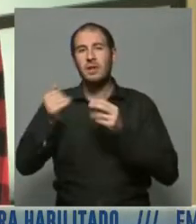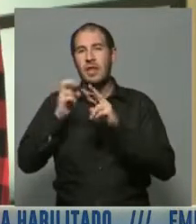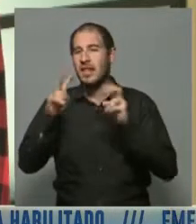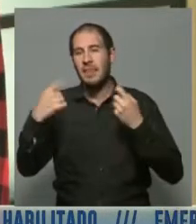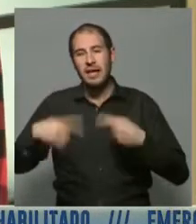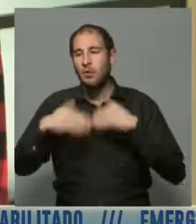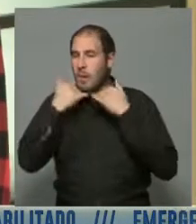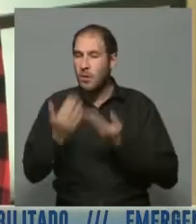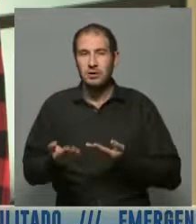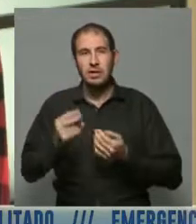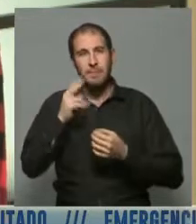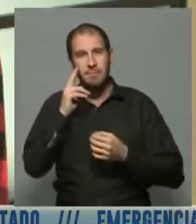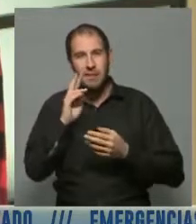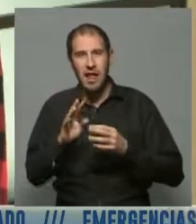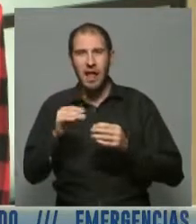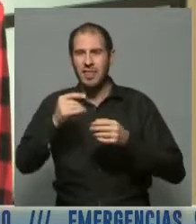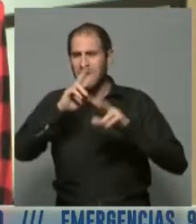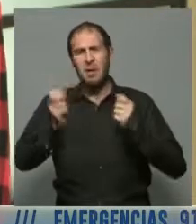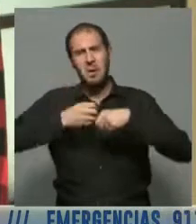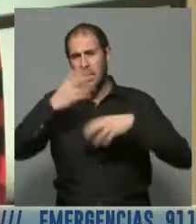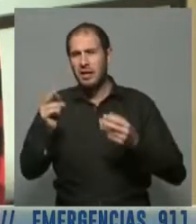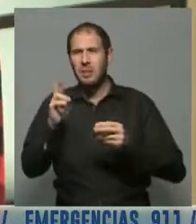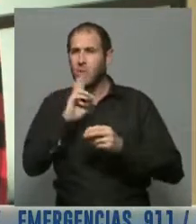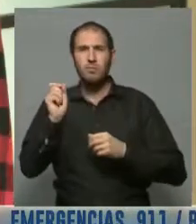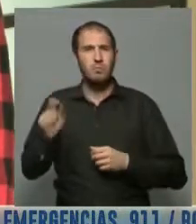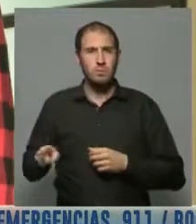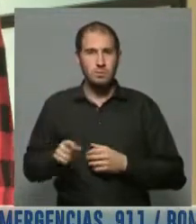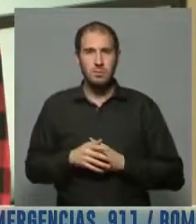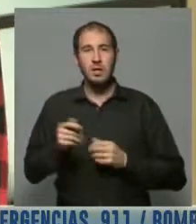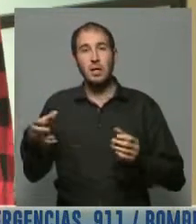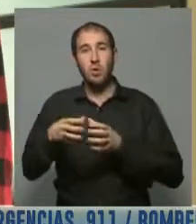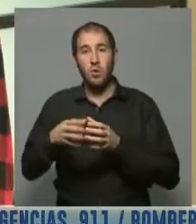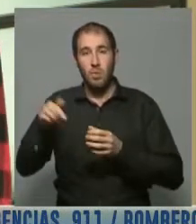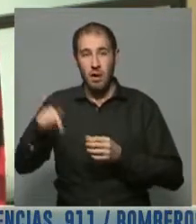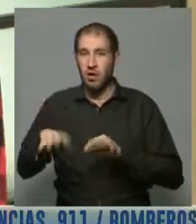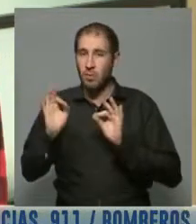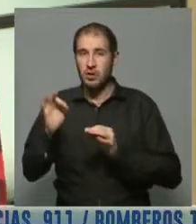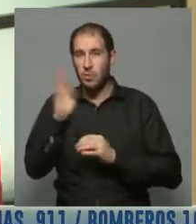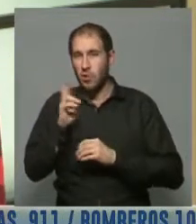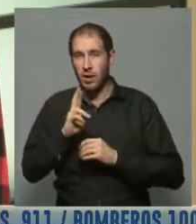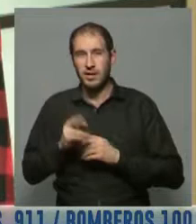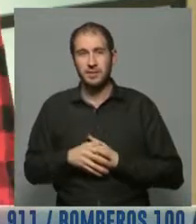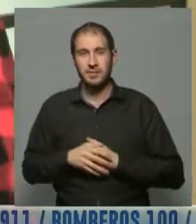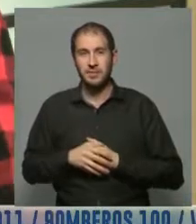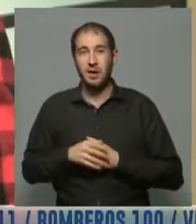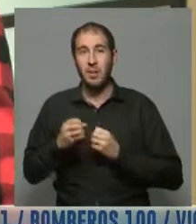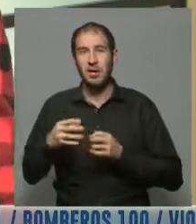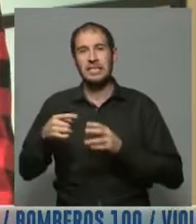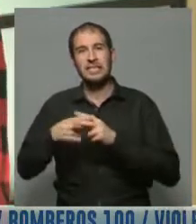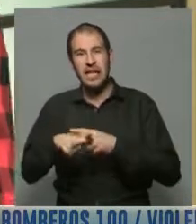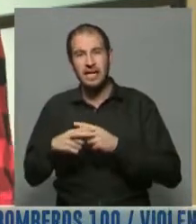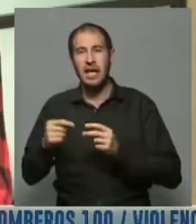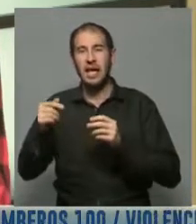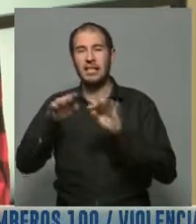trate, la mirada, hable de lo que hable, tiene que ser femenina. Y por bien eso el equipo, enteramente femenino, porque hasta las técnicas,